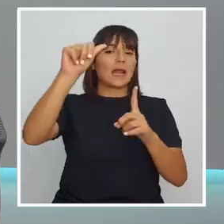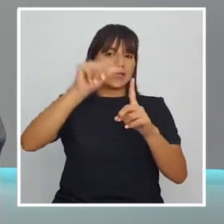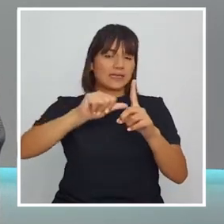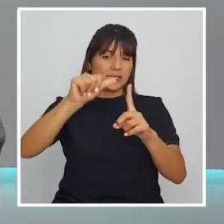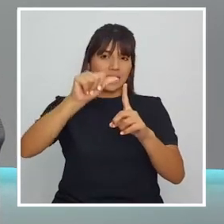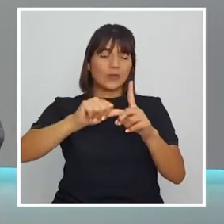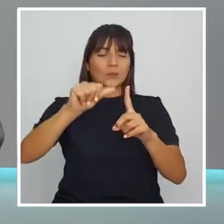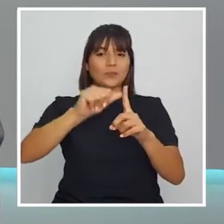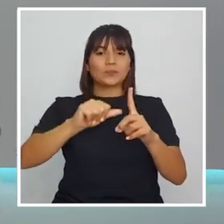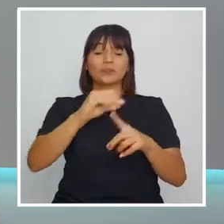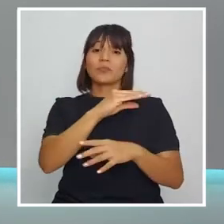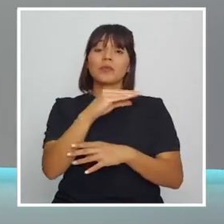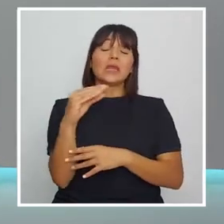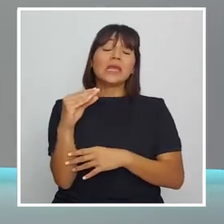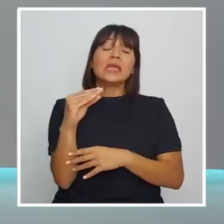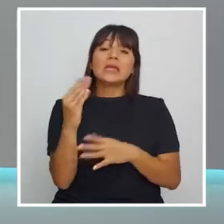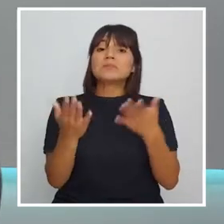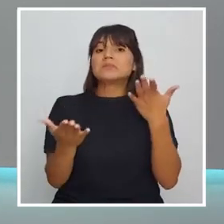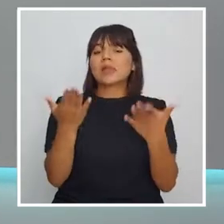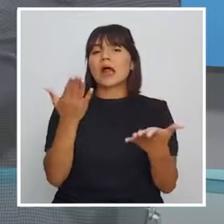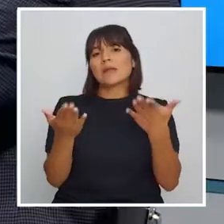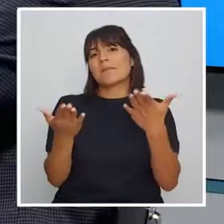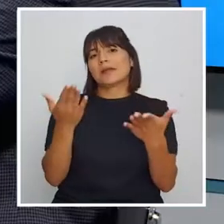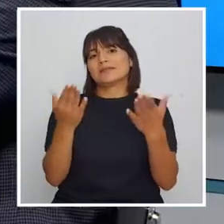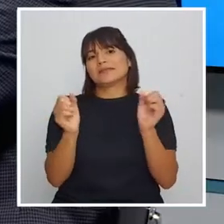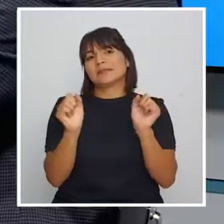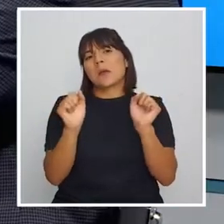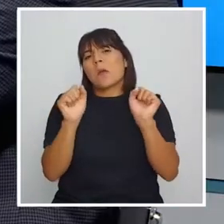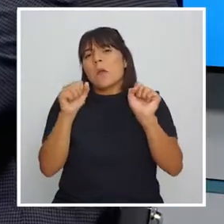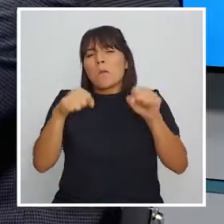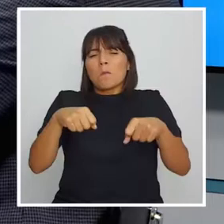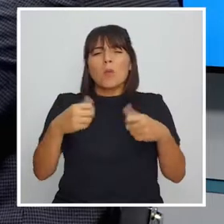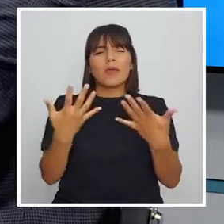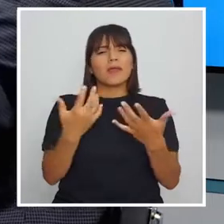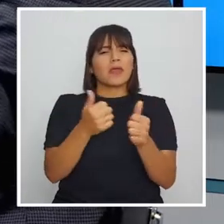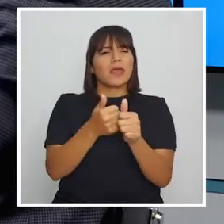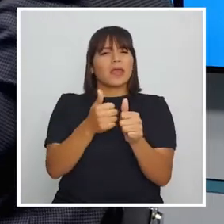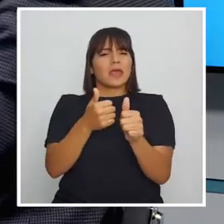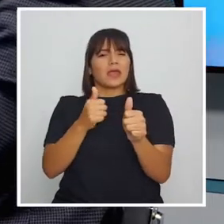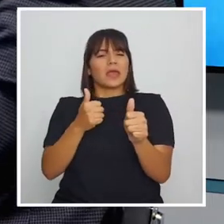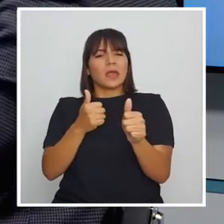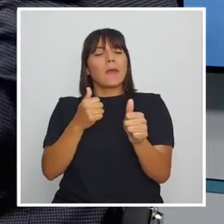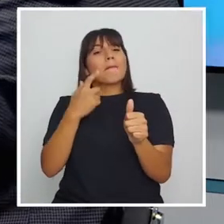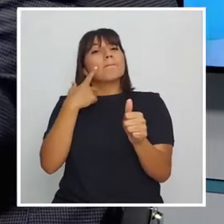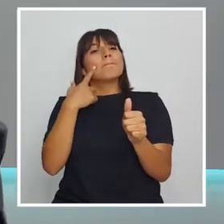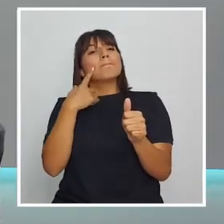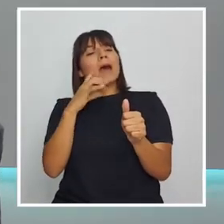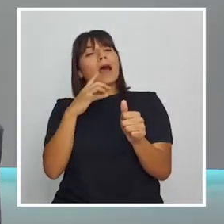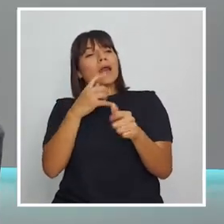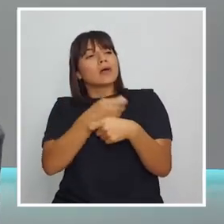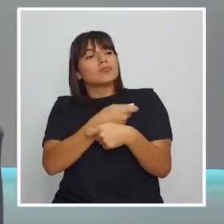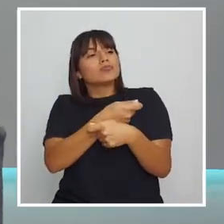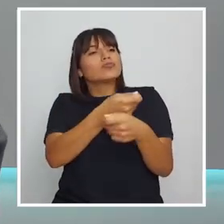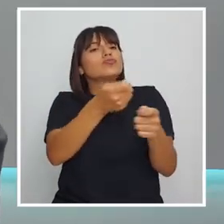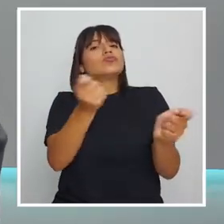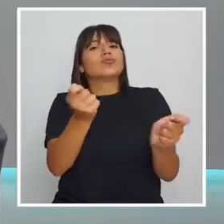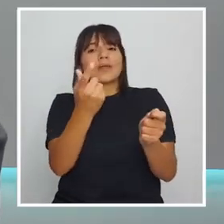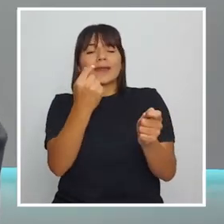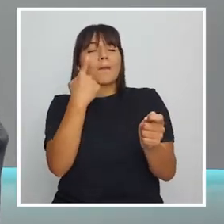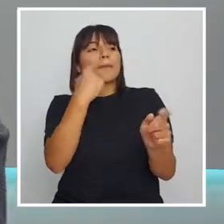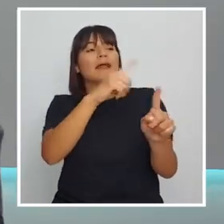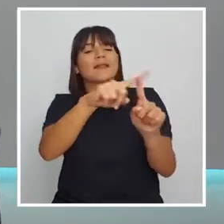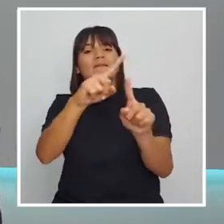disponibles, y posiblemente lo que puedan haber son algunas demoras ya en el momento de distribuirle esos recursos a las diferentes